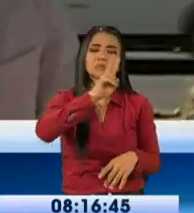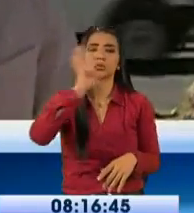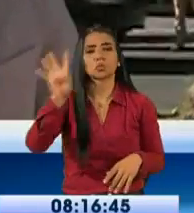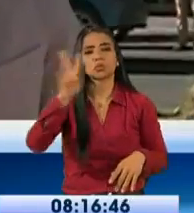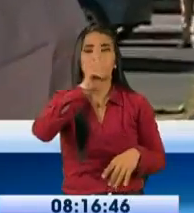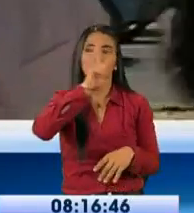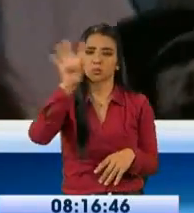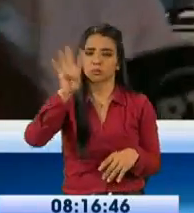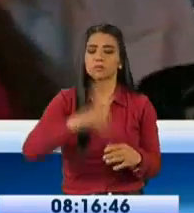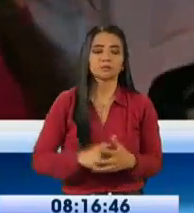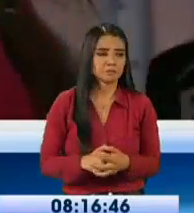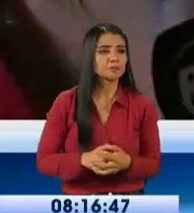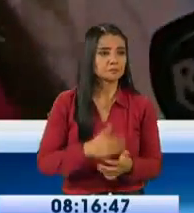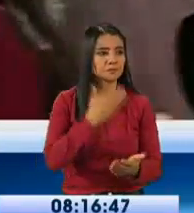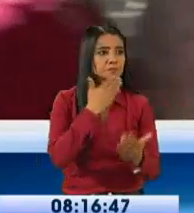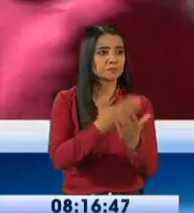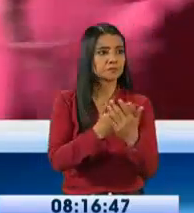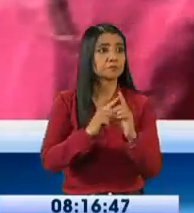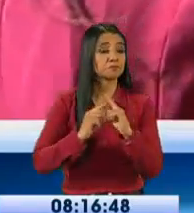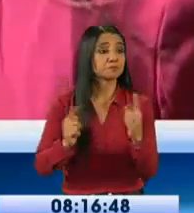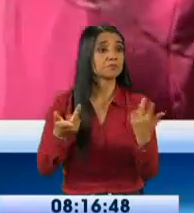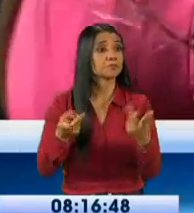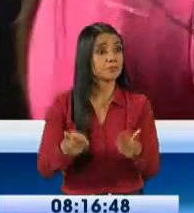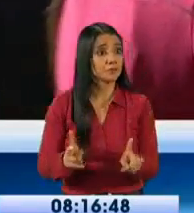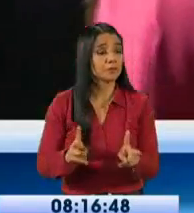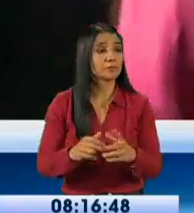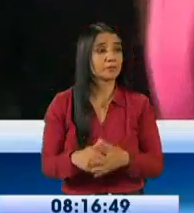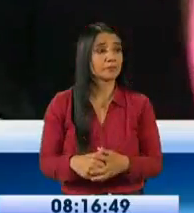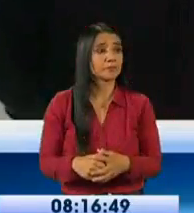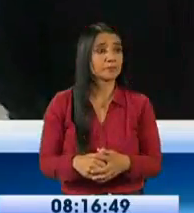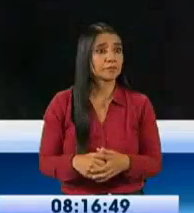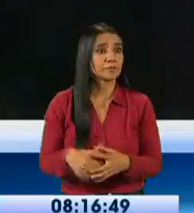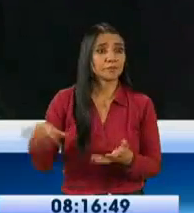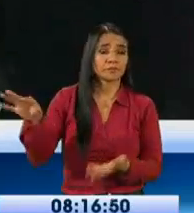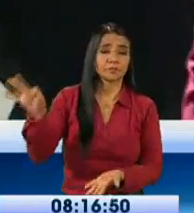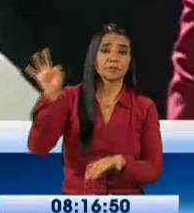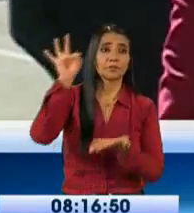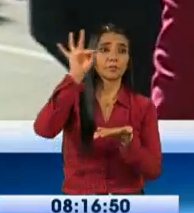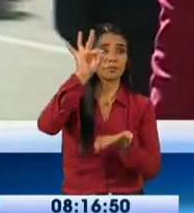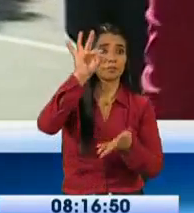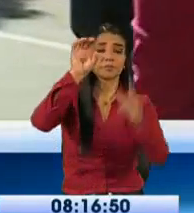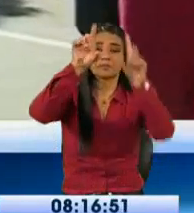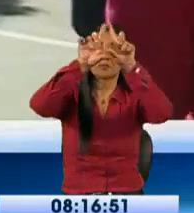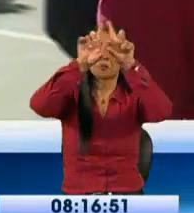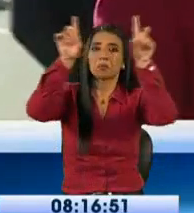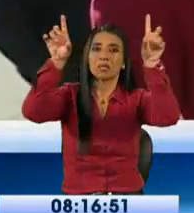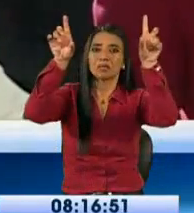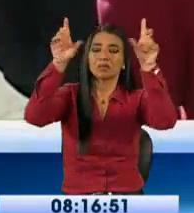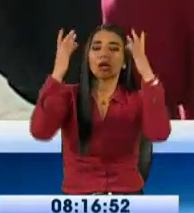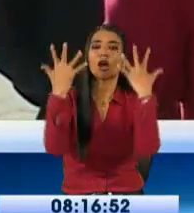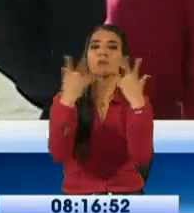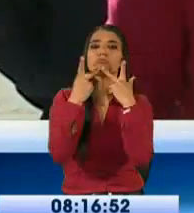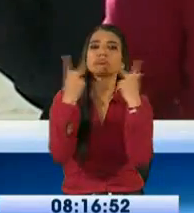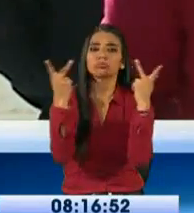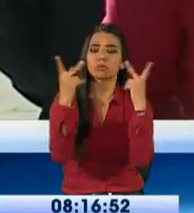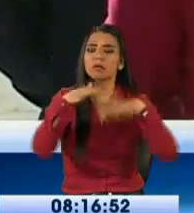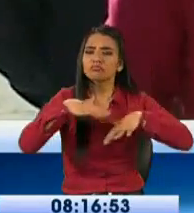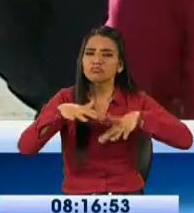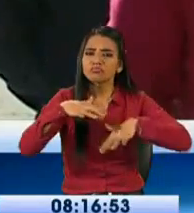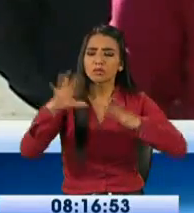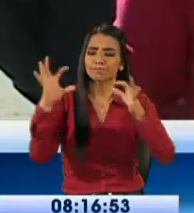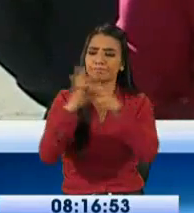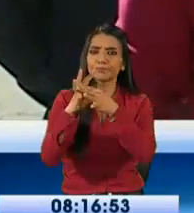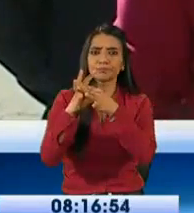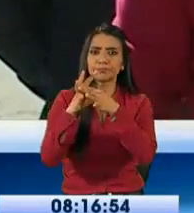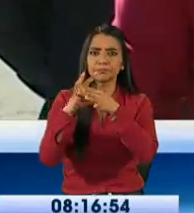1-800-24-24-24. Perfecto, muchas gracias. Pero también nos encontramos con representantes también de la EMOB, y es que este es un trabajo coordinado que se está realizando por